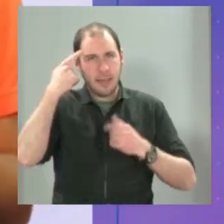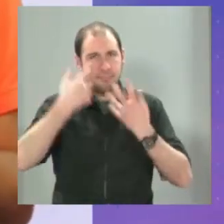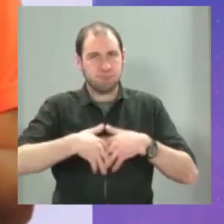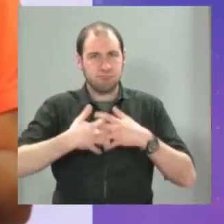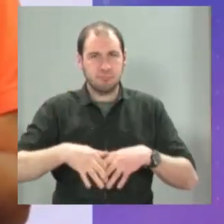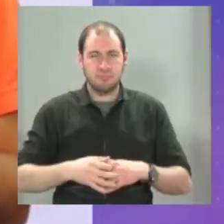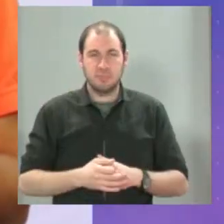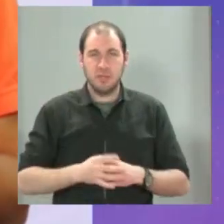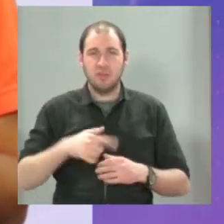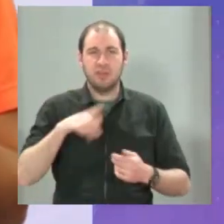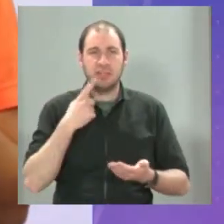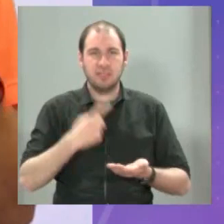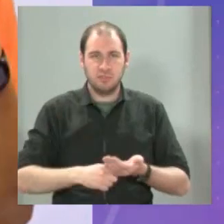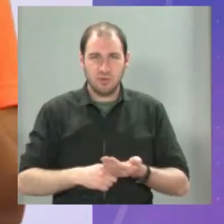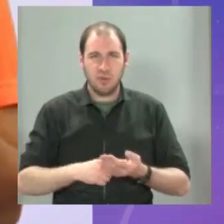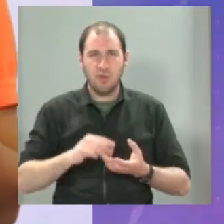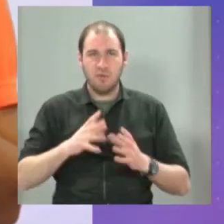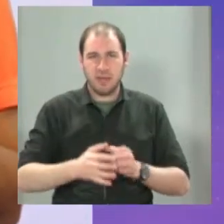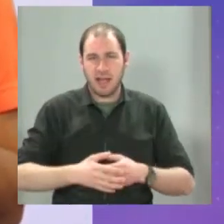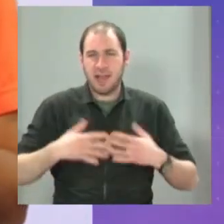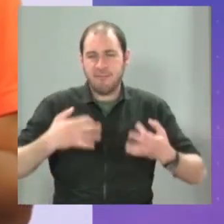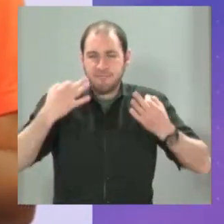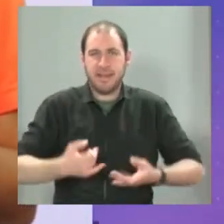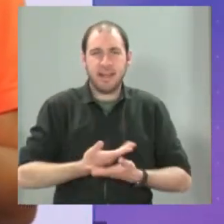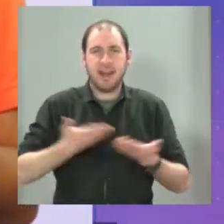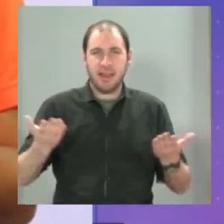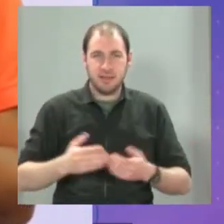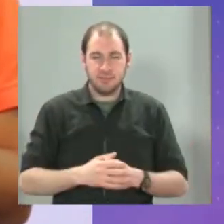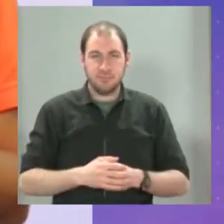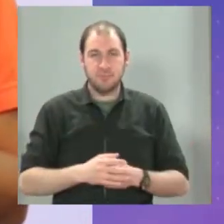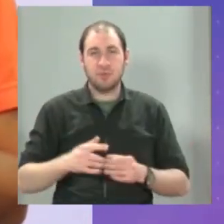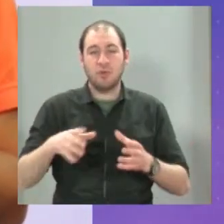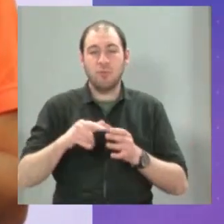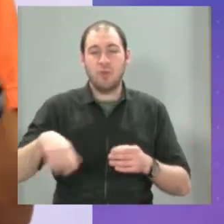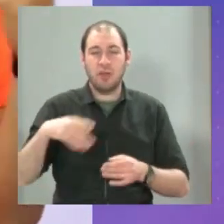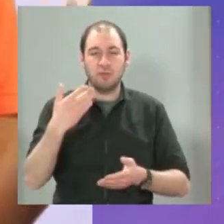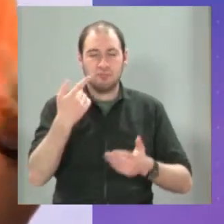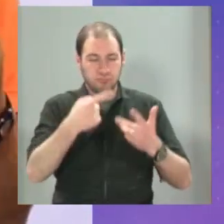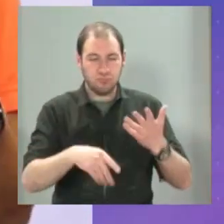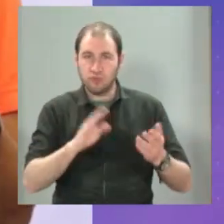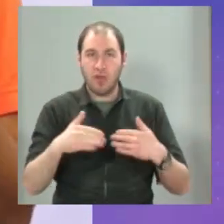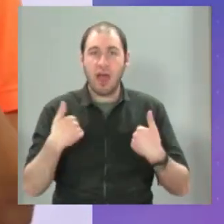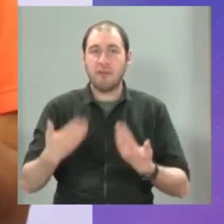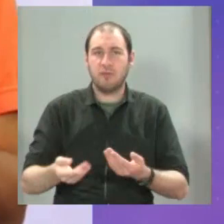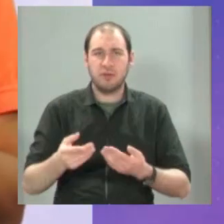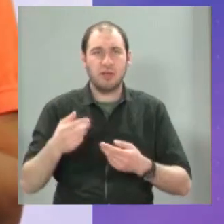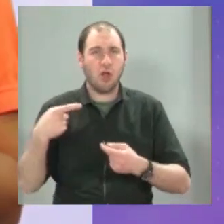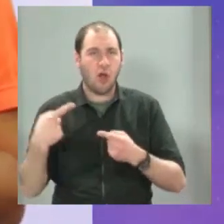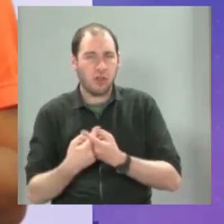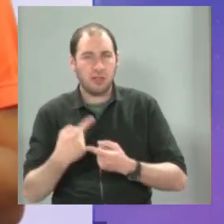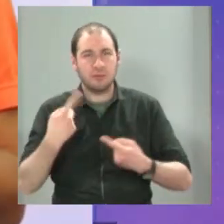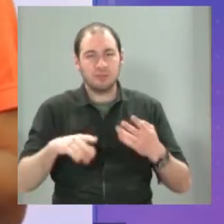racionalmente, tomarán sus decisiones buscando maximizar su bienestar y que para ello sopesarán todos los posibles beneficios y costes de sus